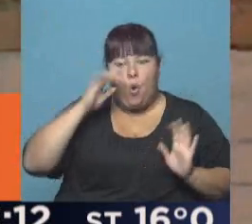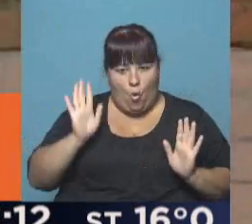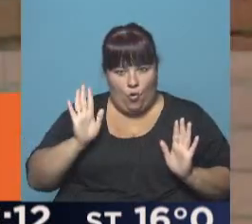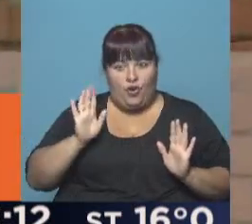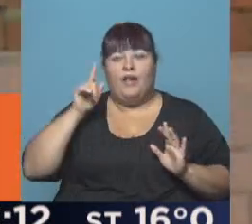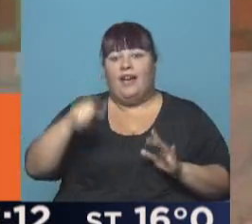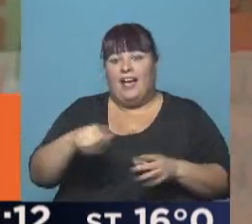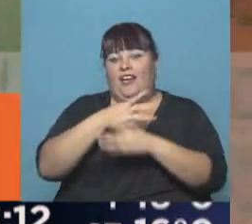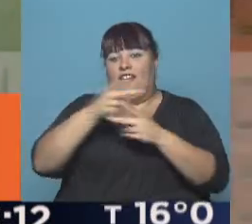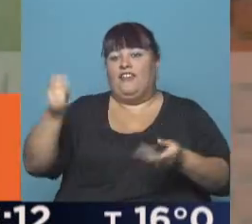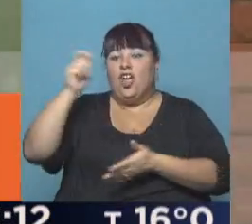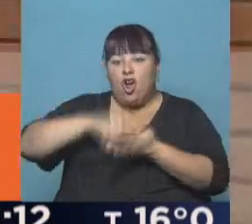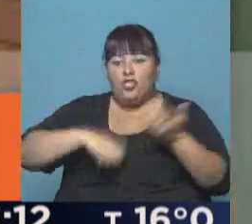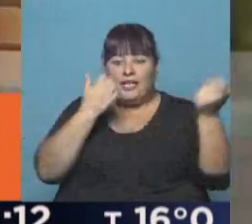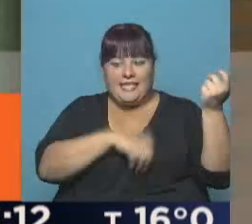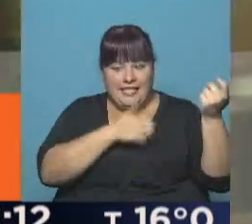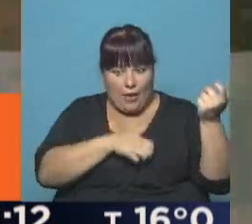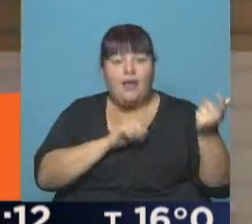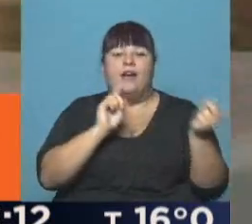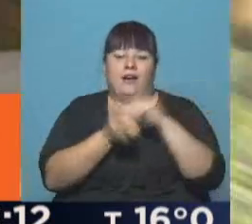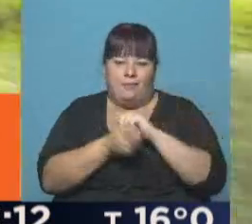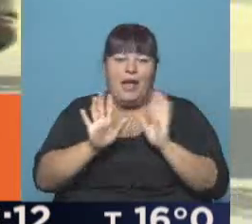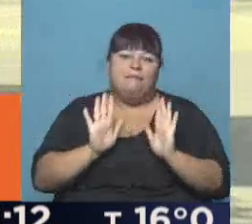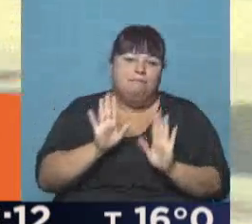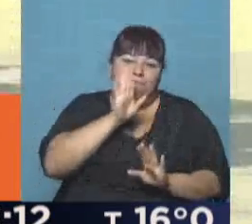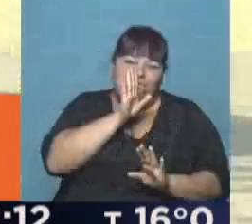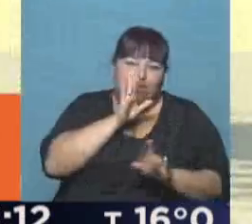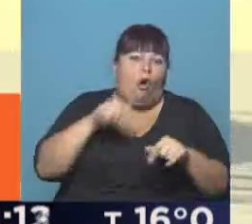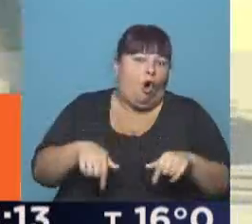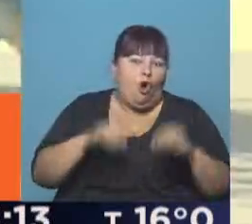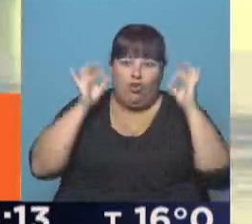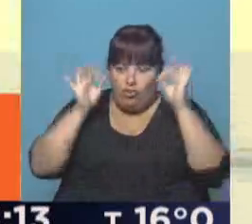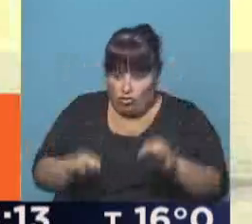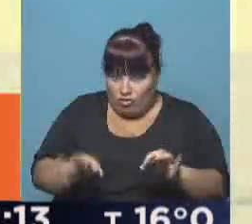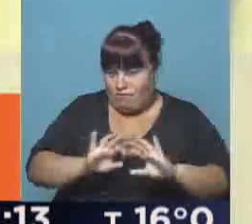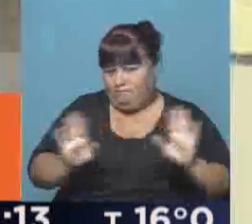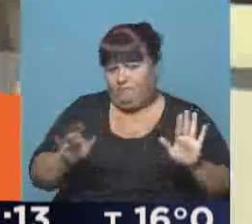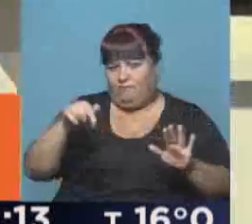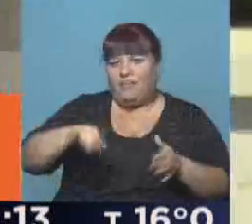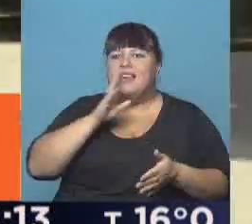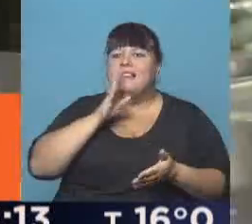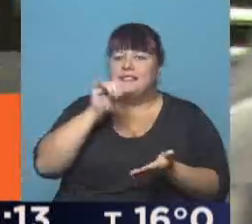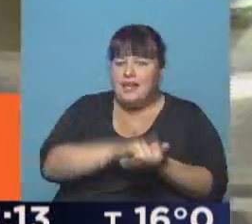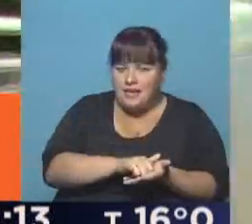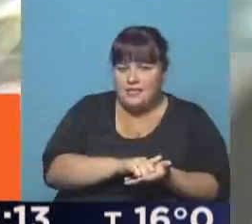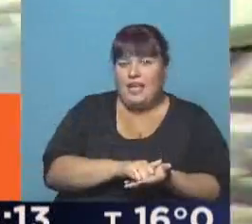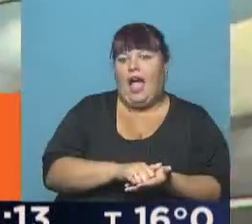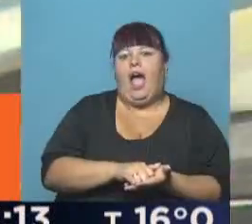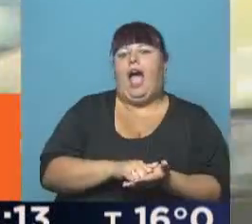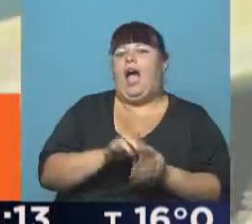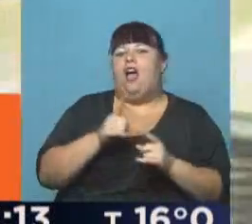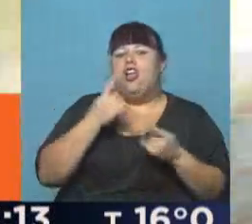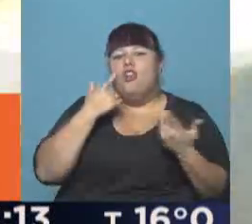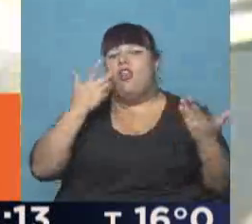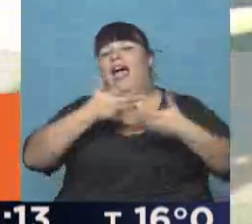Allí finaliza el contrato con Sevilla, por eso la espera, por eso hoy llegó ya a Ezeiza. No se dio, no